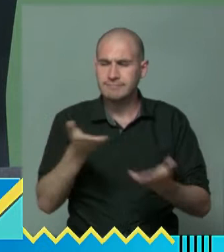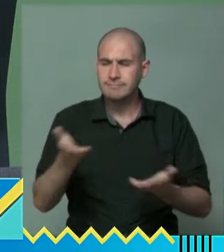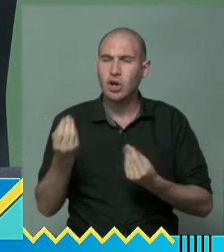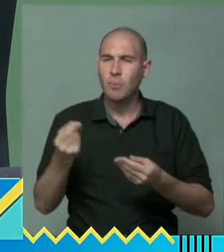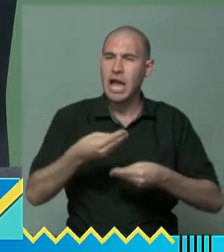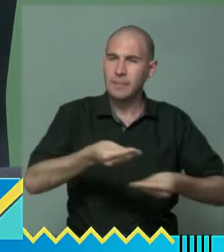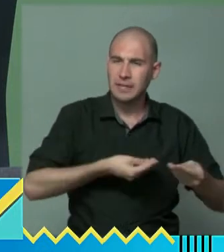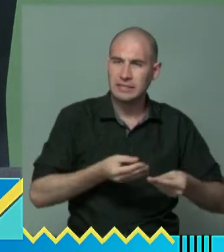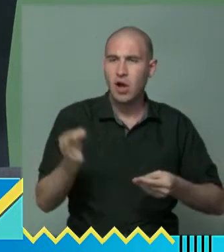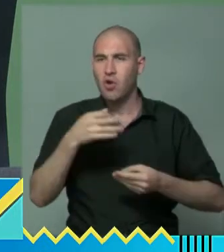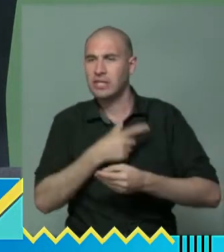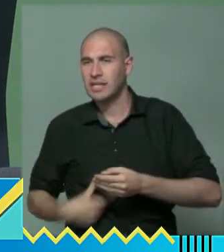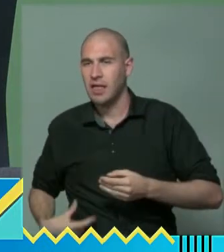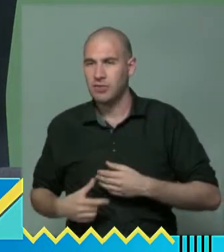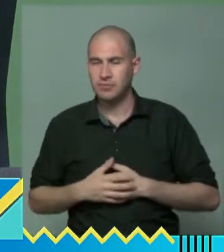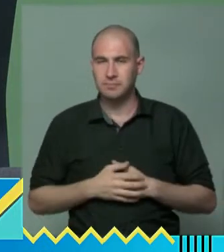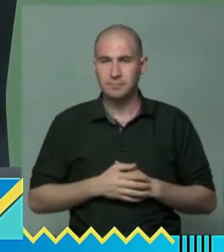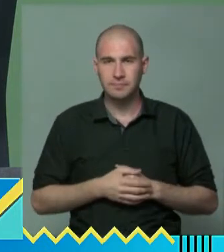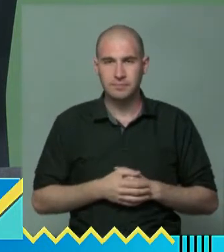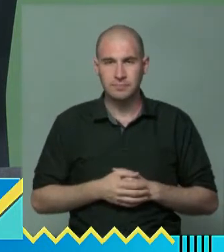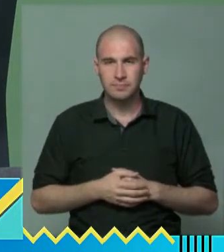lado empresarial o del lado estatal?